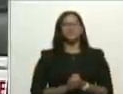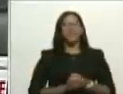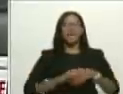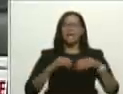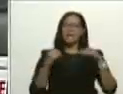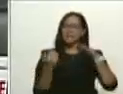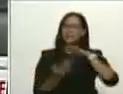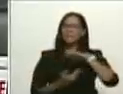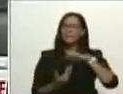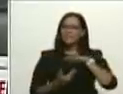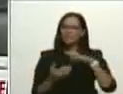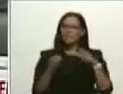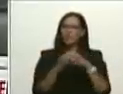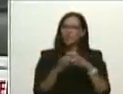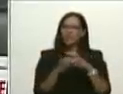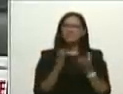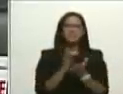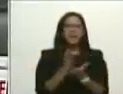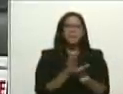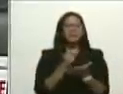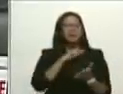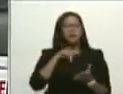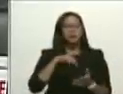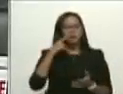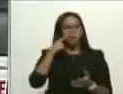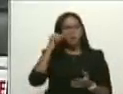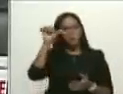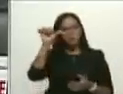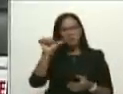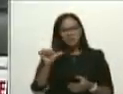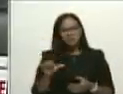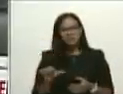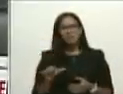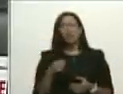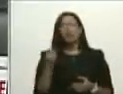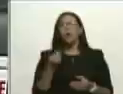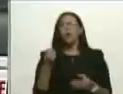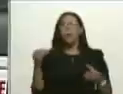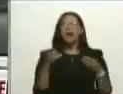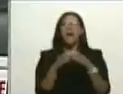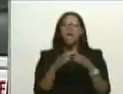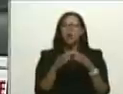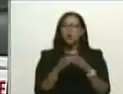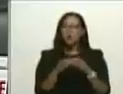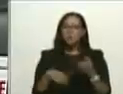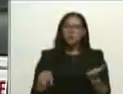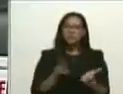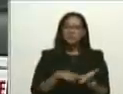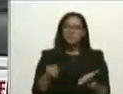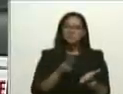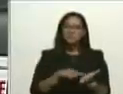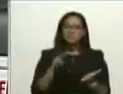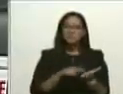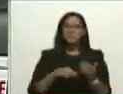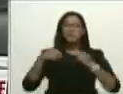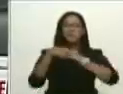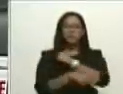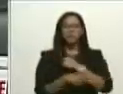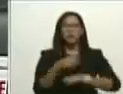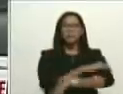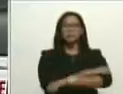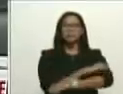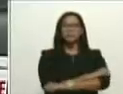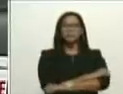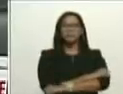siempre nosotros la hemos visto como el grupo recalcitrante de extrema derecha